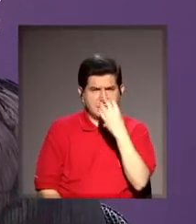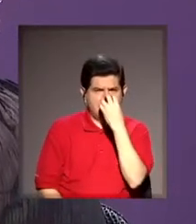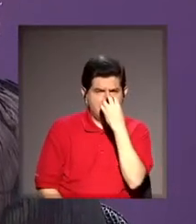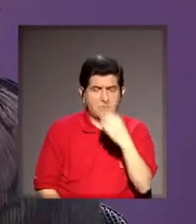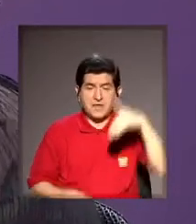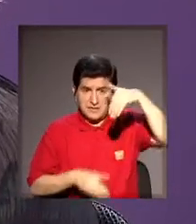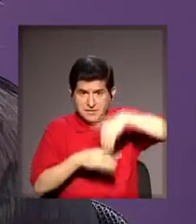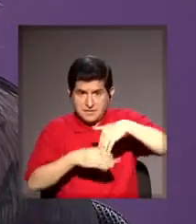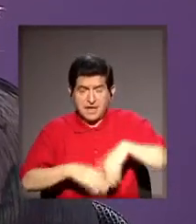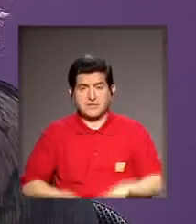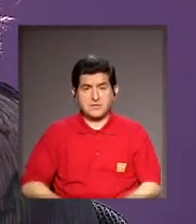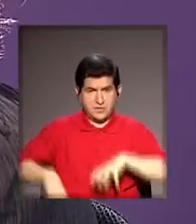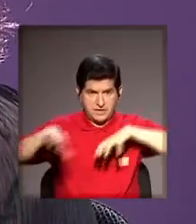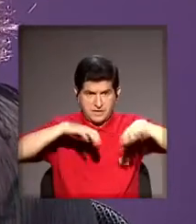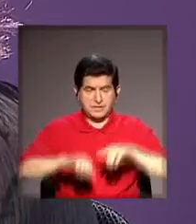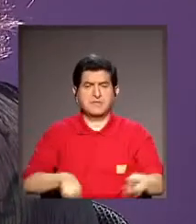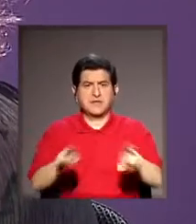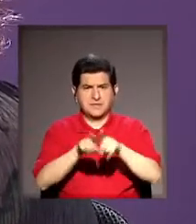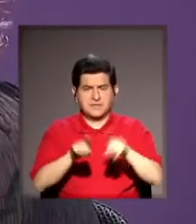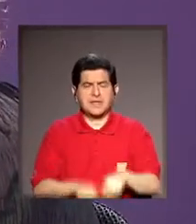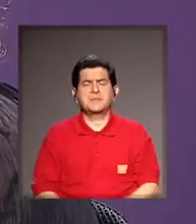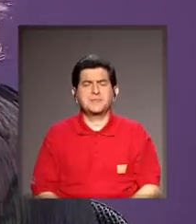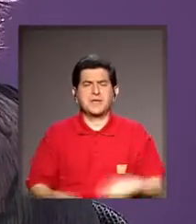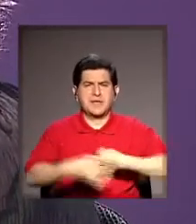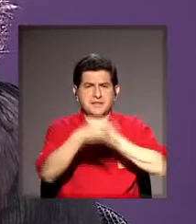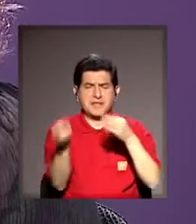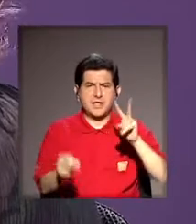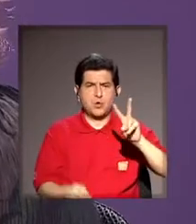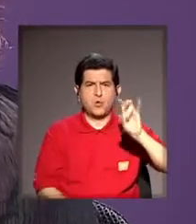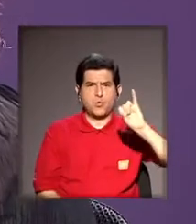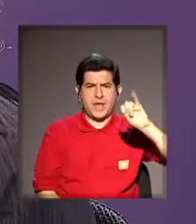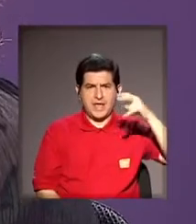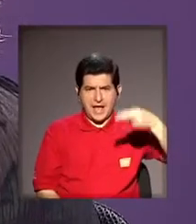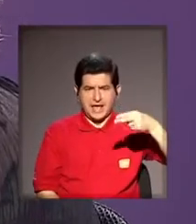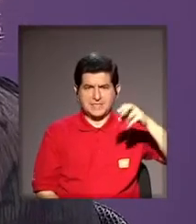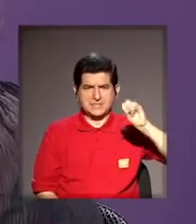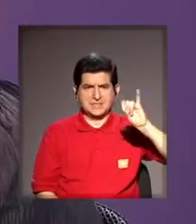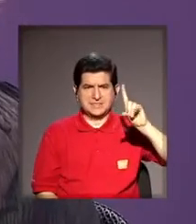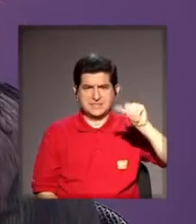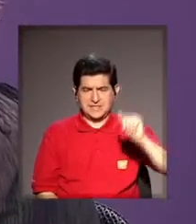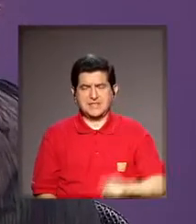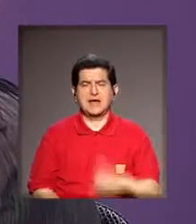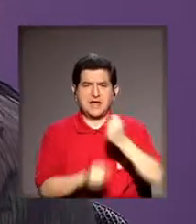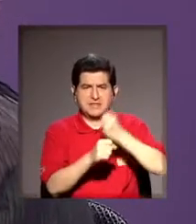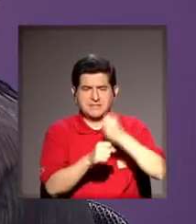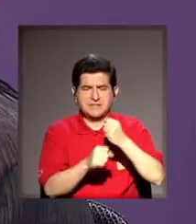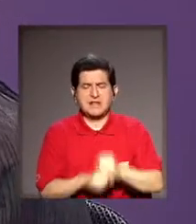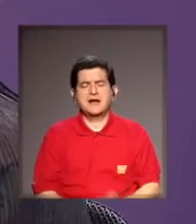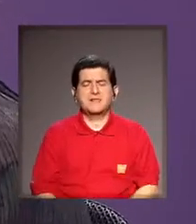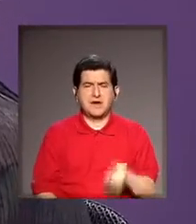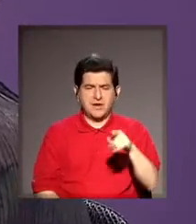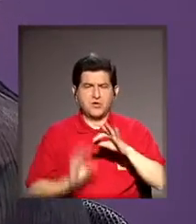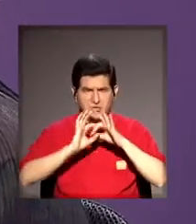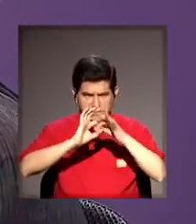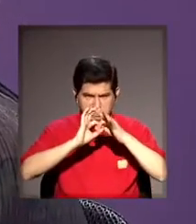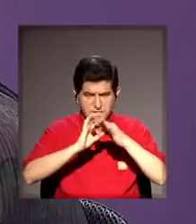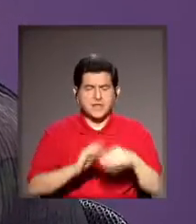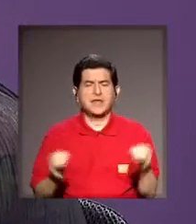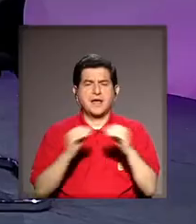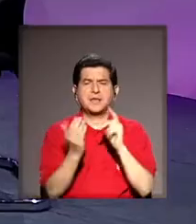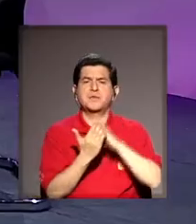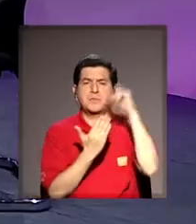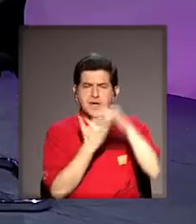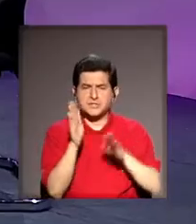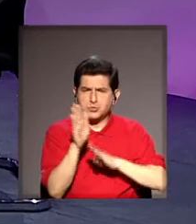hemos participado en talleres sobre vih/sida sobre el trabajo sexual y pues estamos desarrollando más más proyectos